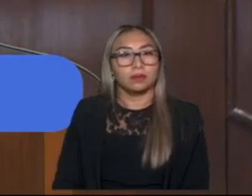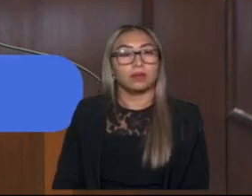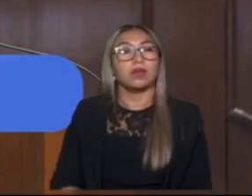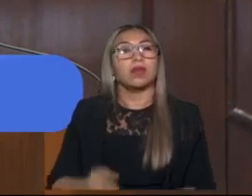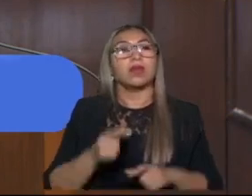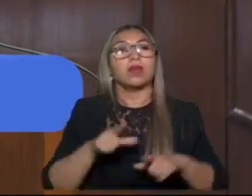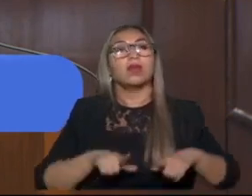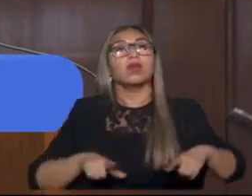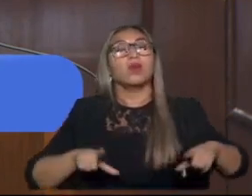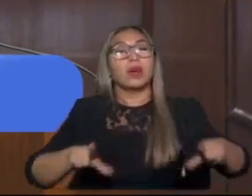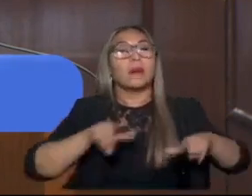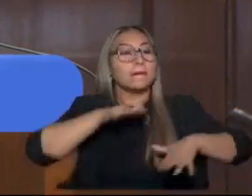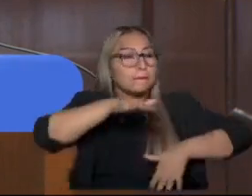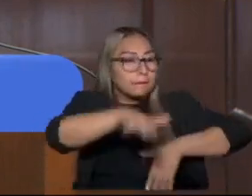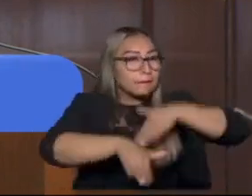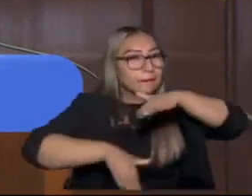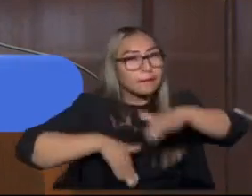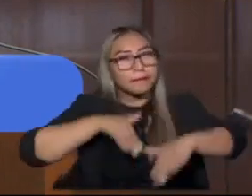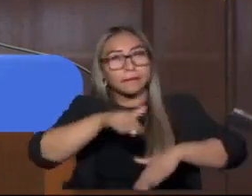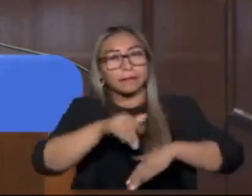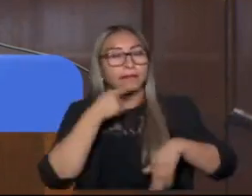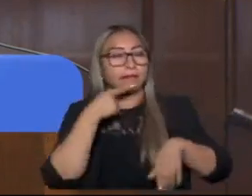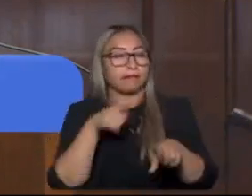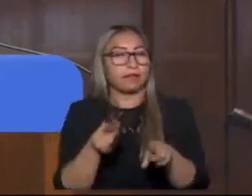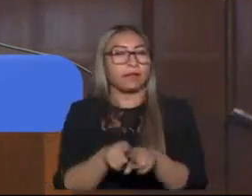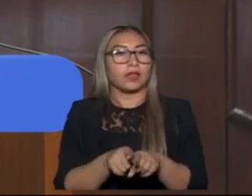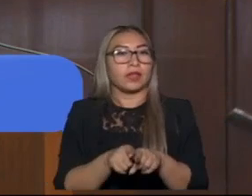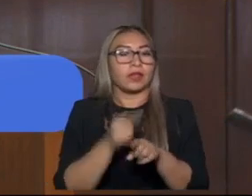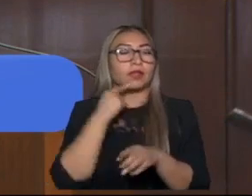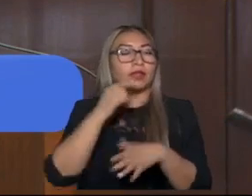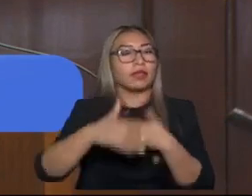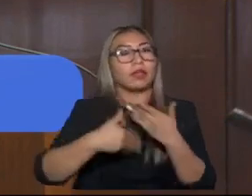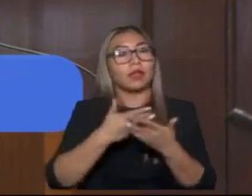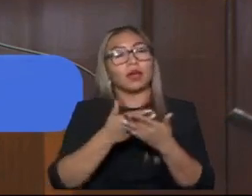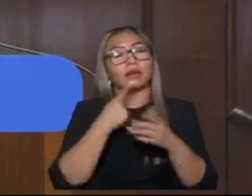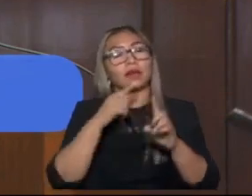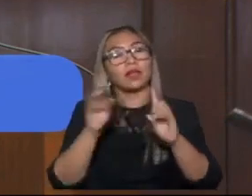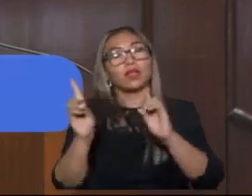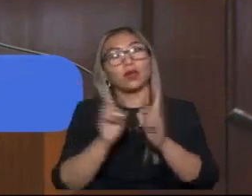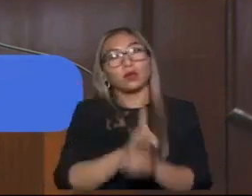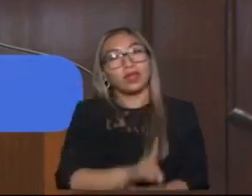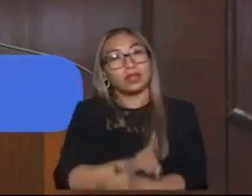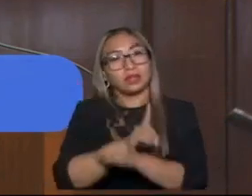Nueva piscina olímpica y gimnasio La Basita en David.